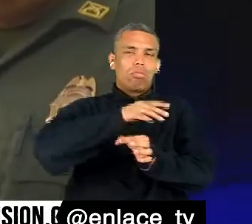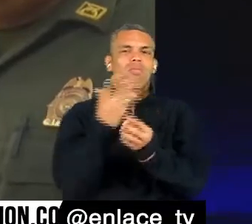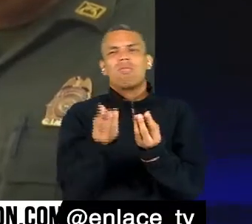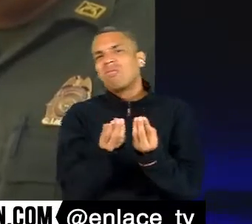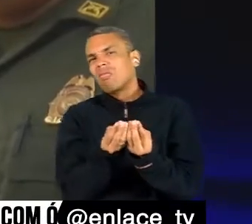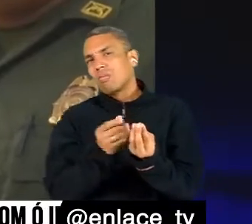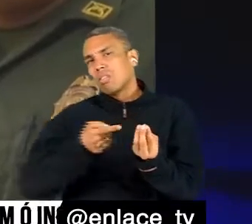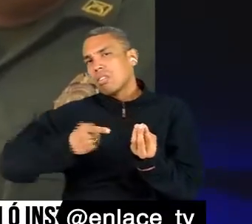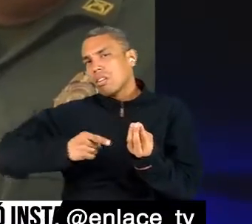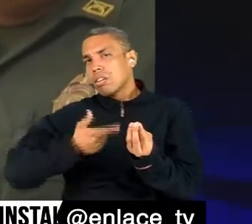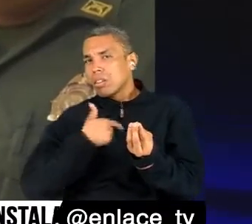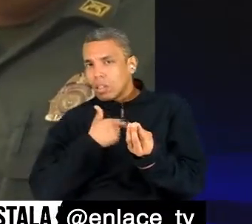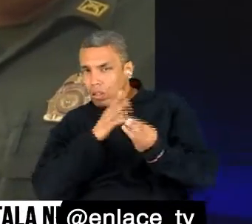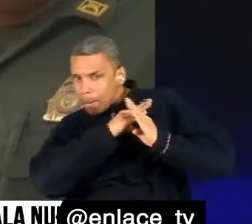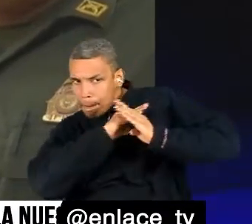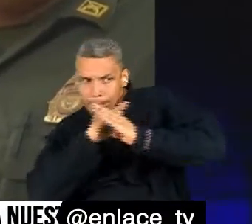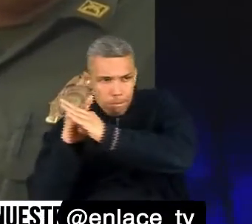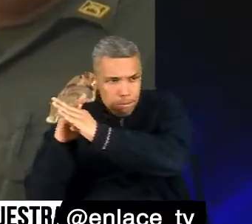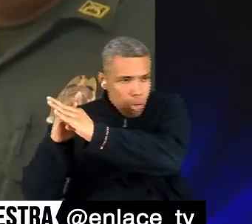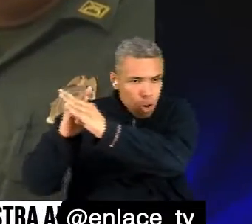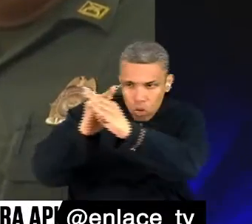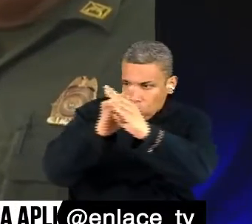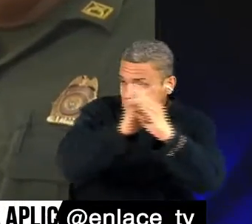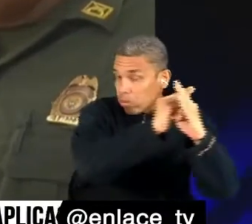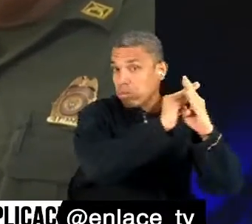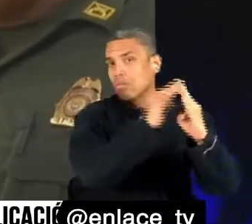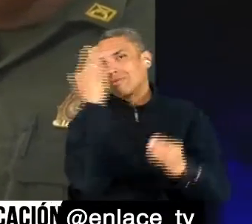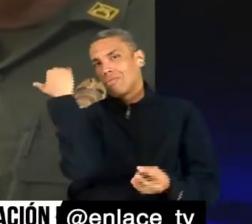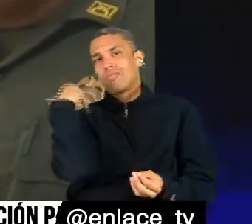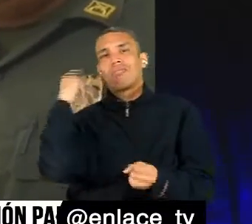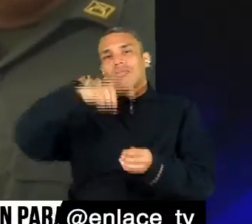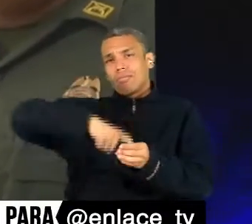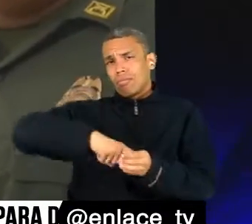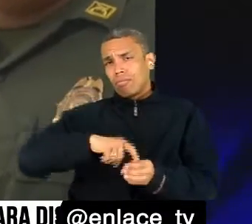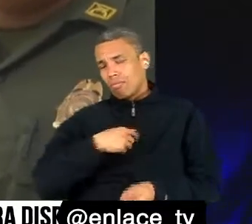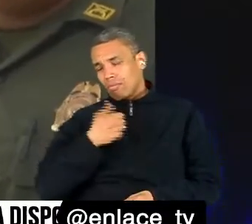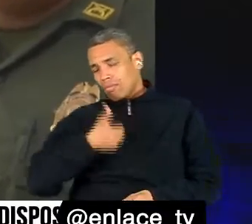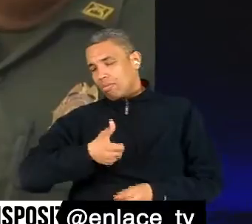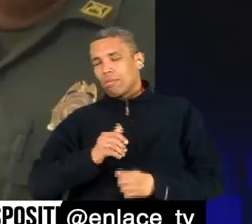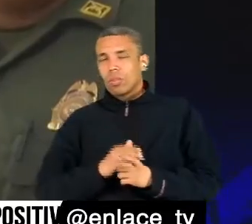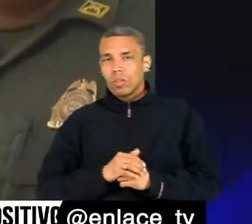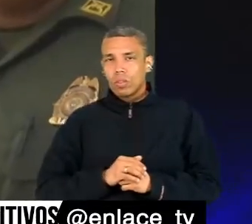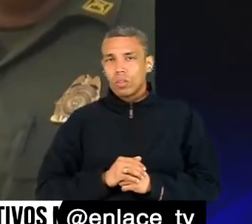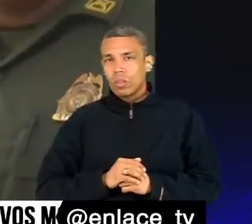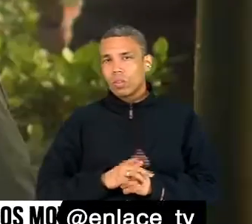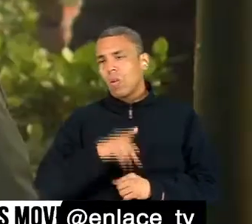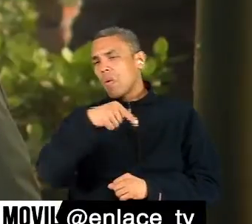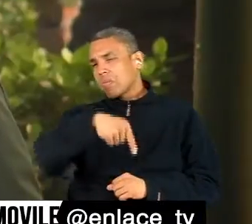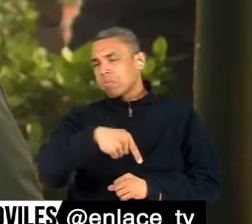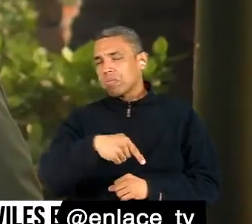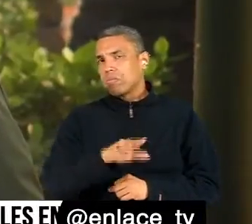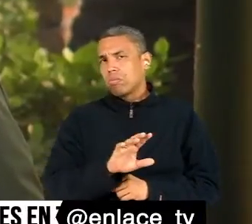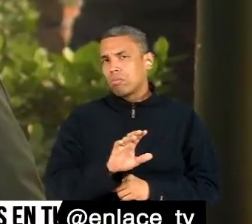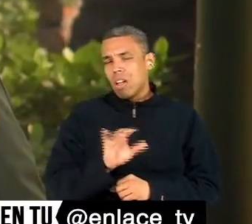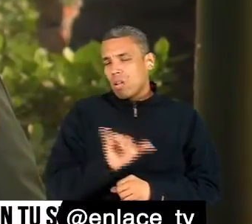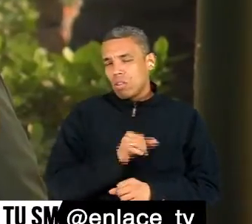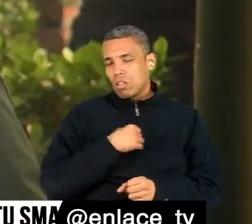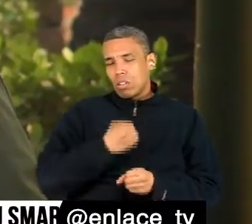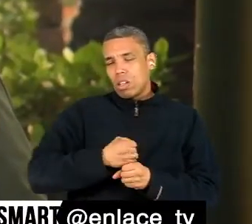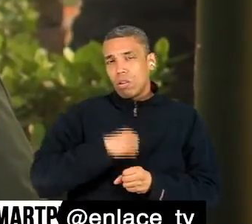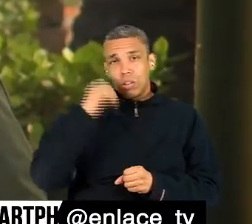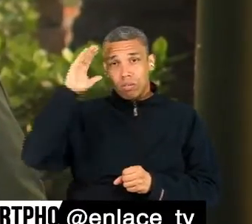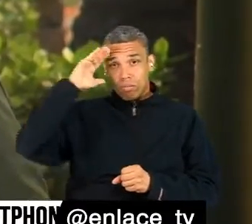de prevención y llegué donde tenía que llegar, a donde es mi lugar de trabajo. Por mi vocación policial